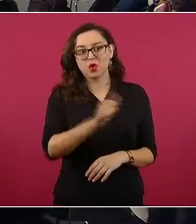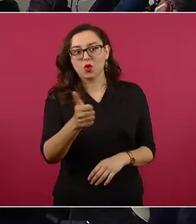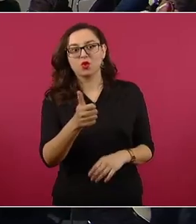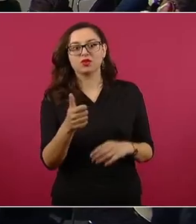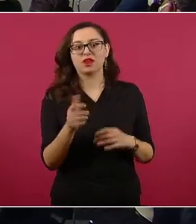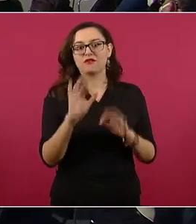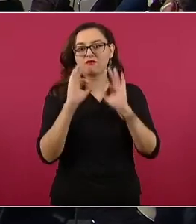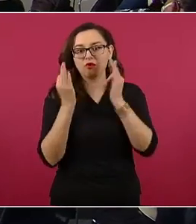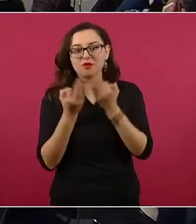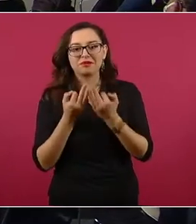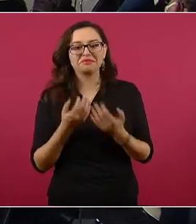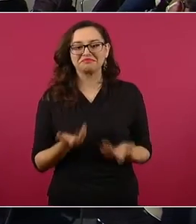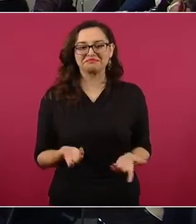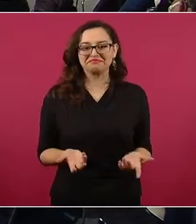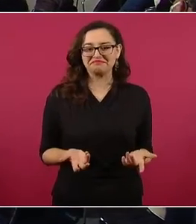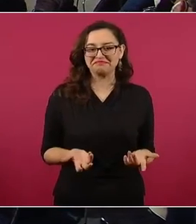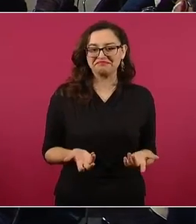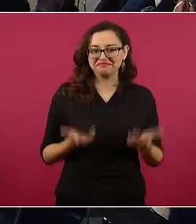Deben de haber excepciones.